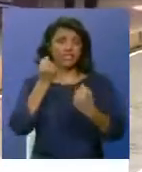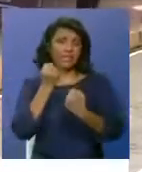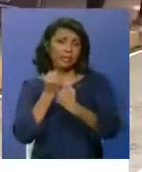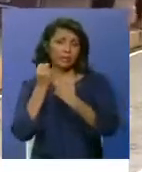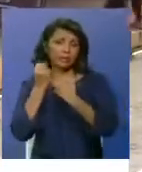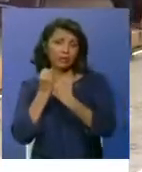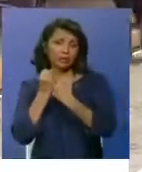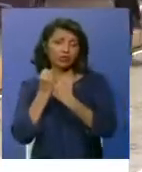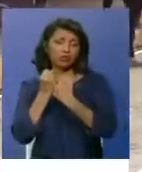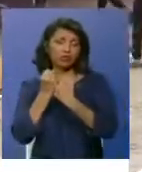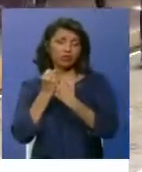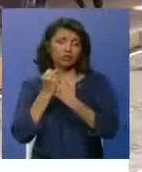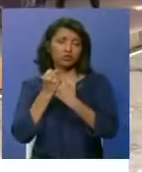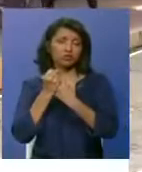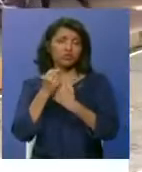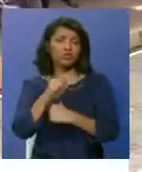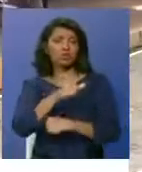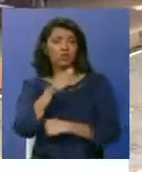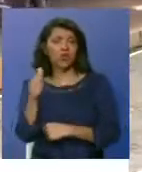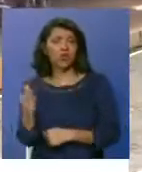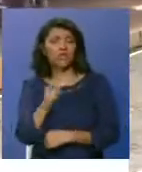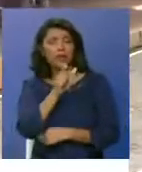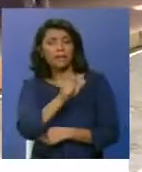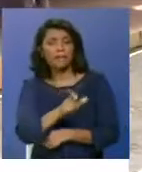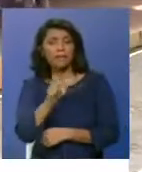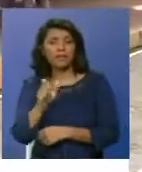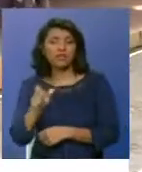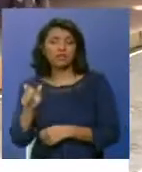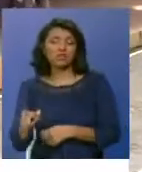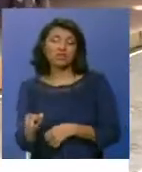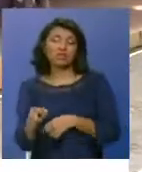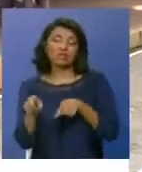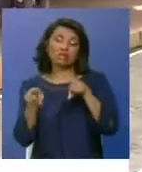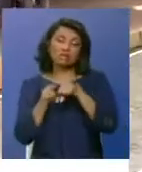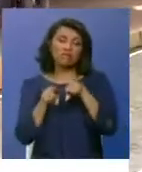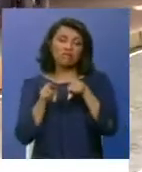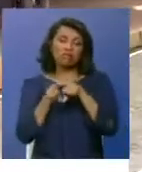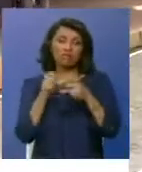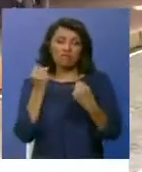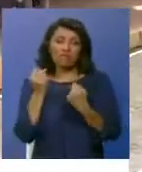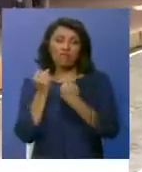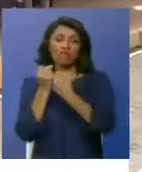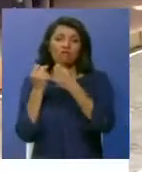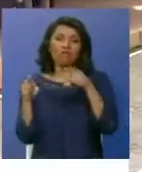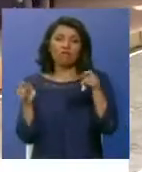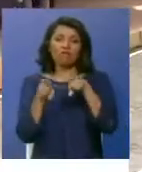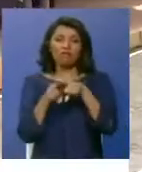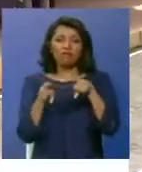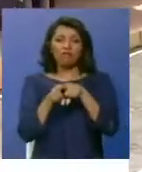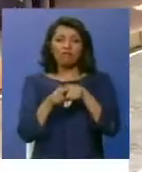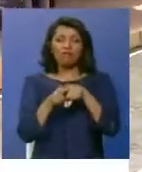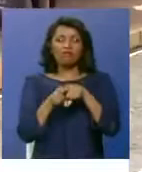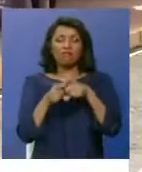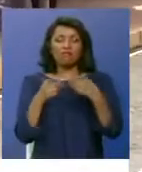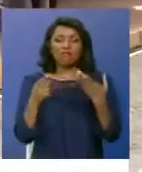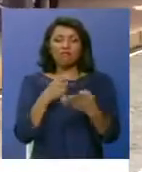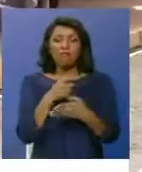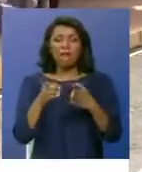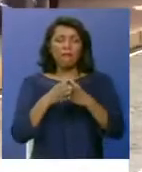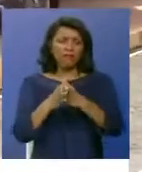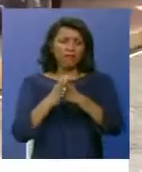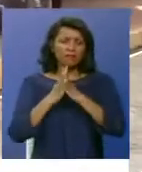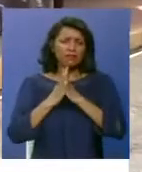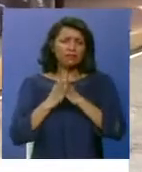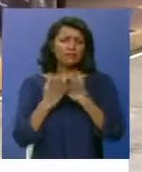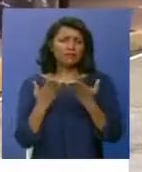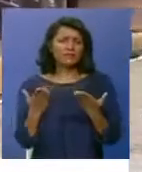de personas de los billeteros y que principalmente están exigiendo